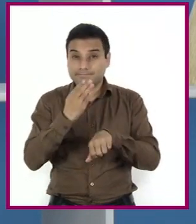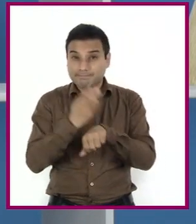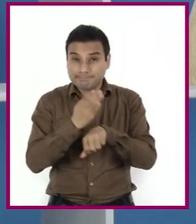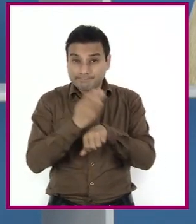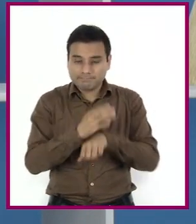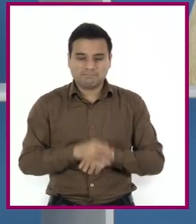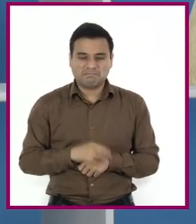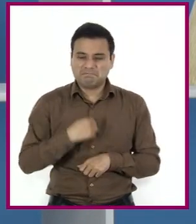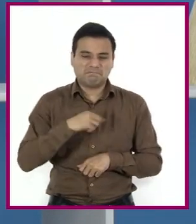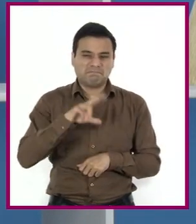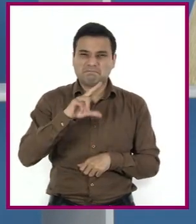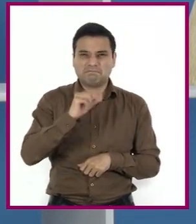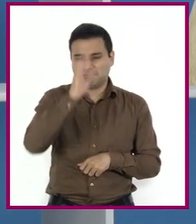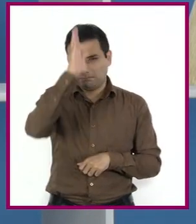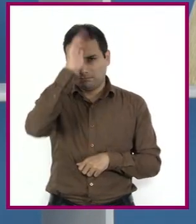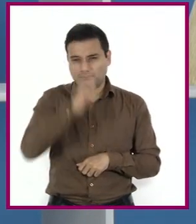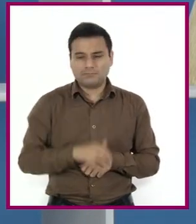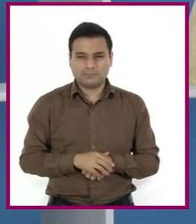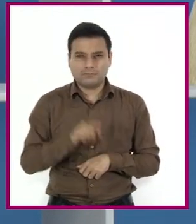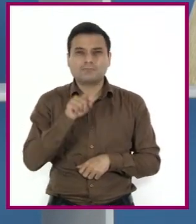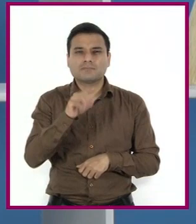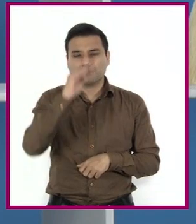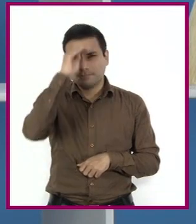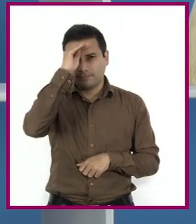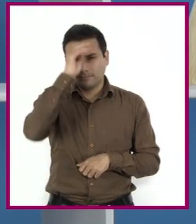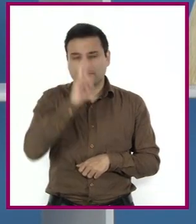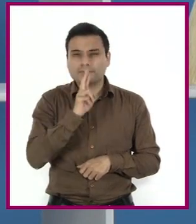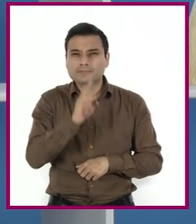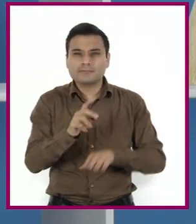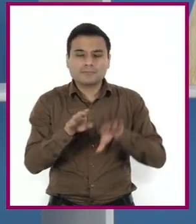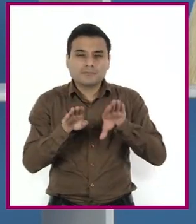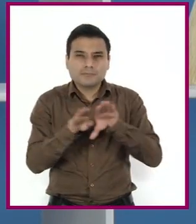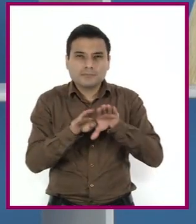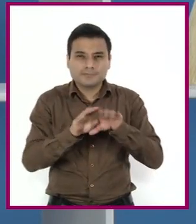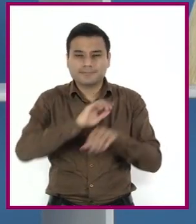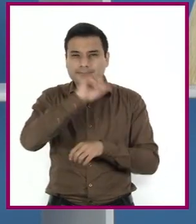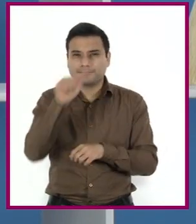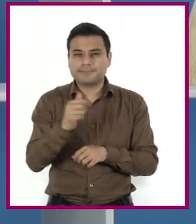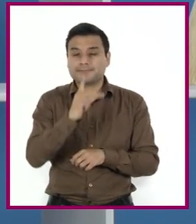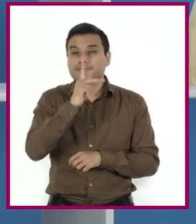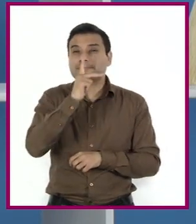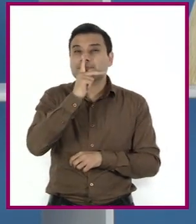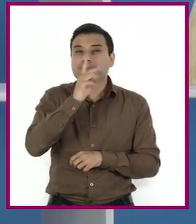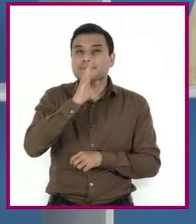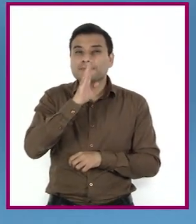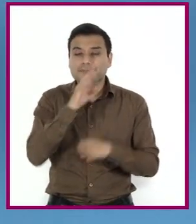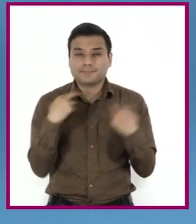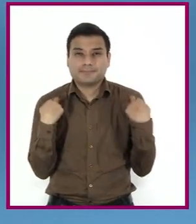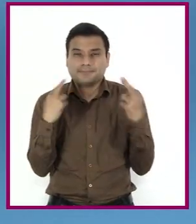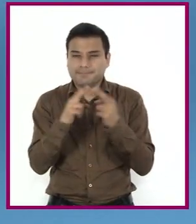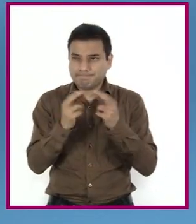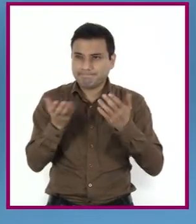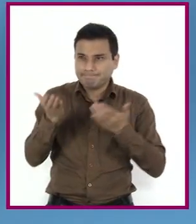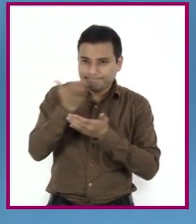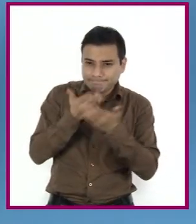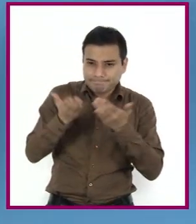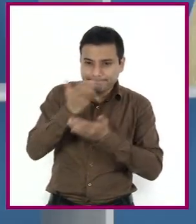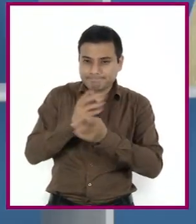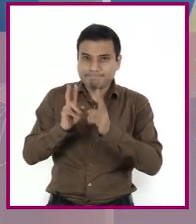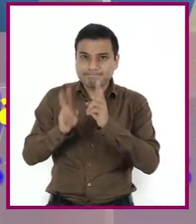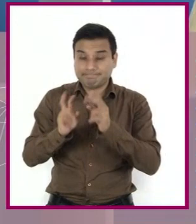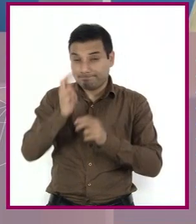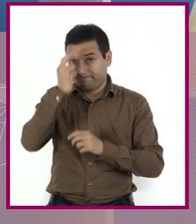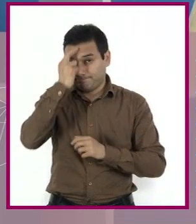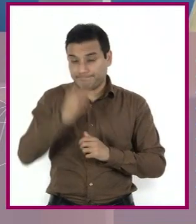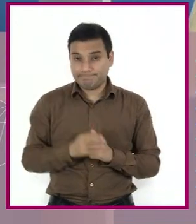reescríbanla como crean que funcionaría mejor. Discutan sus respuestas con sus padres, madres o tutores. Recuerden que